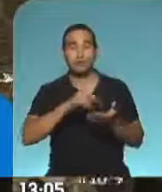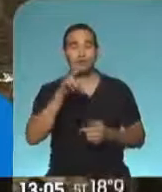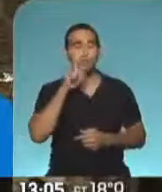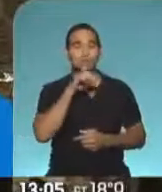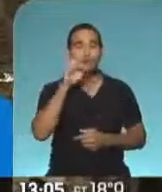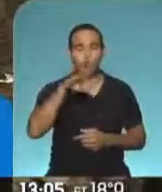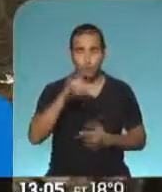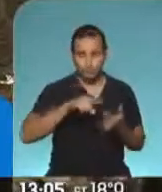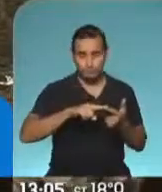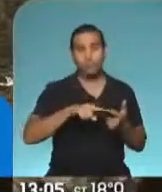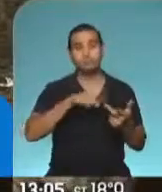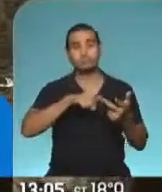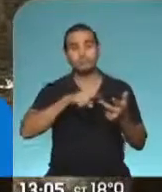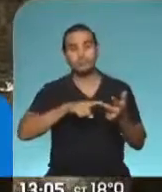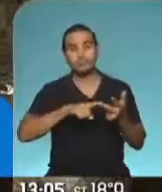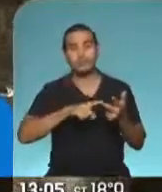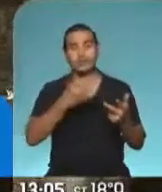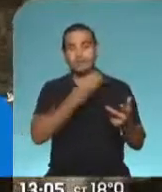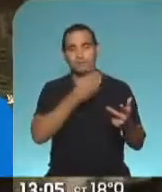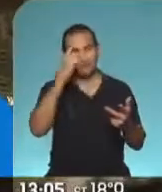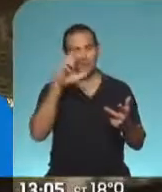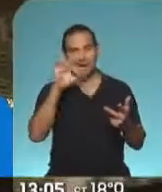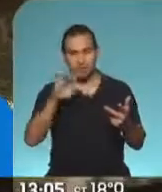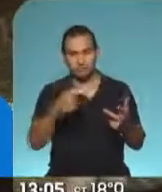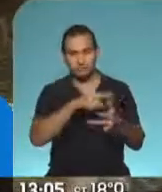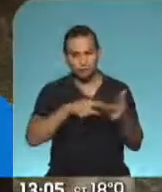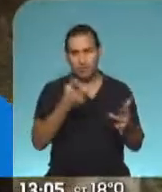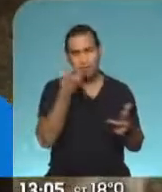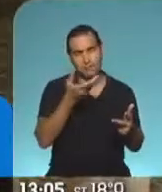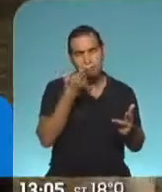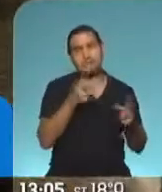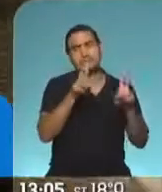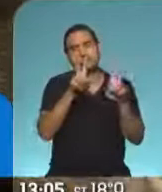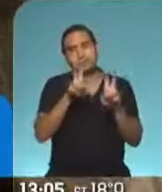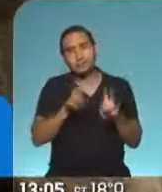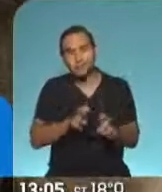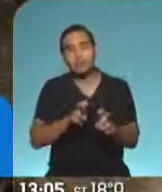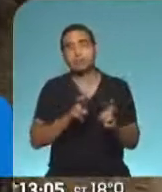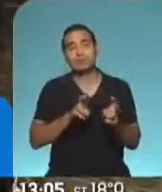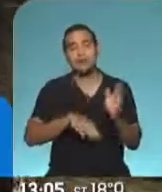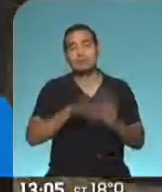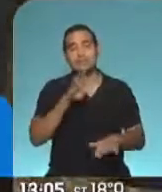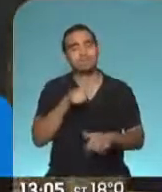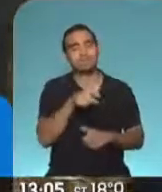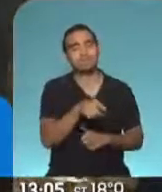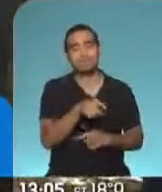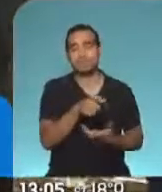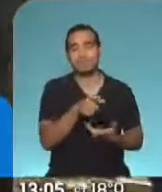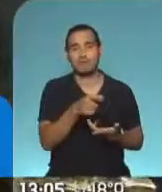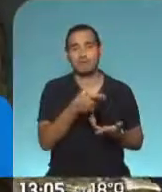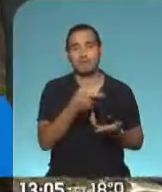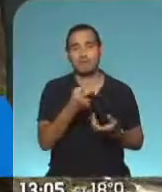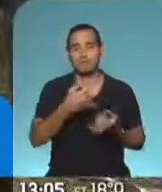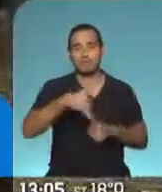Ritondo, el diputado Maxi Ferraro, y con temas que tienen que ver, ¿no?, principalmente con las partidas